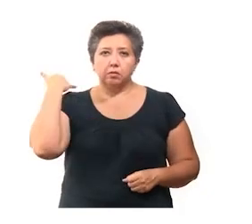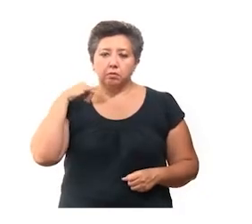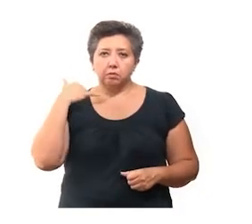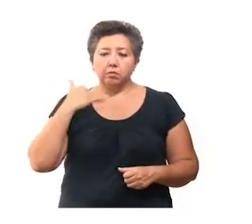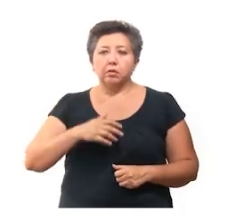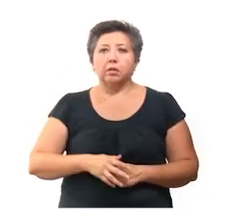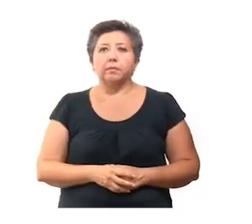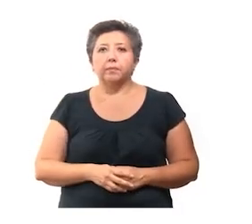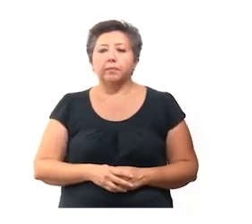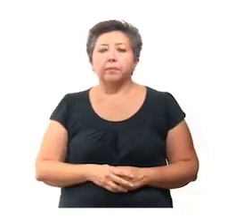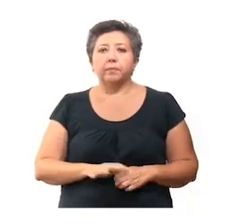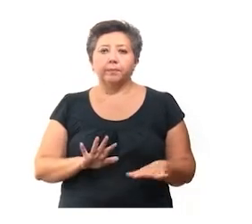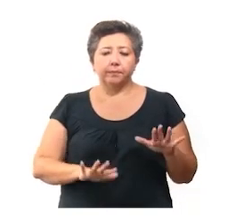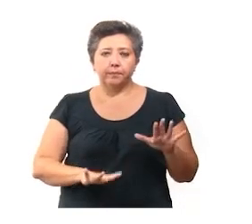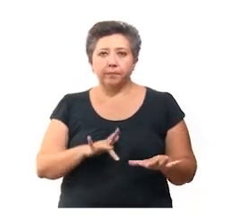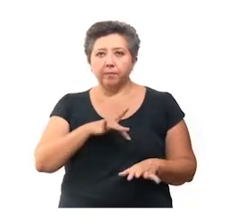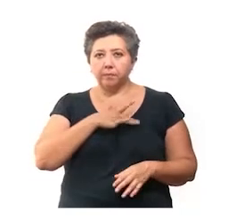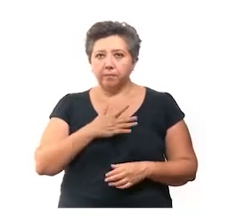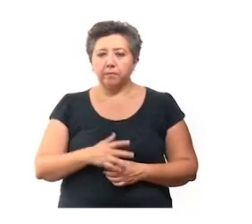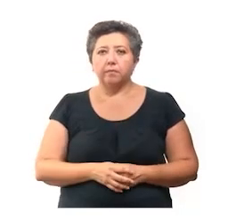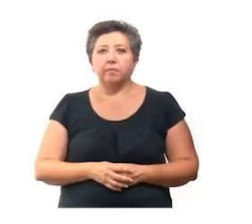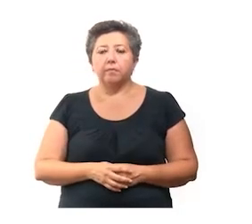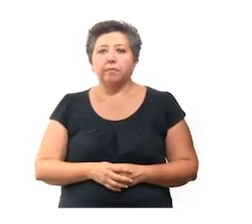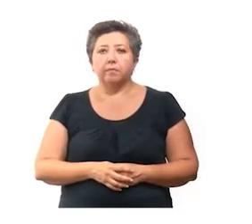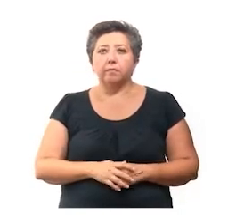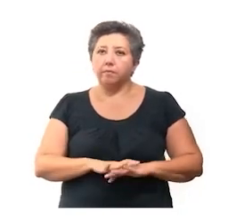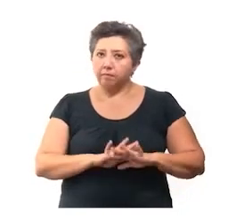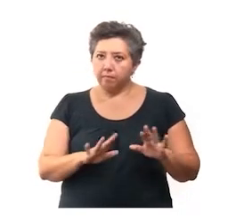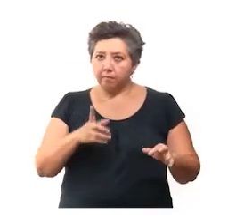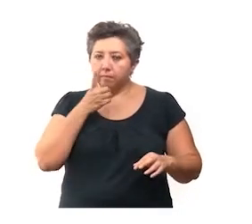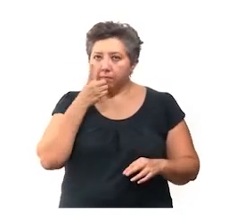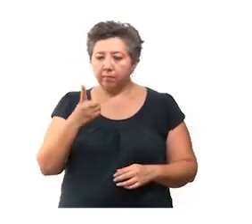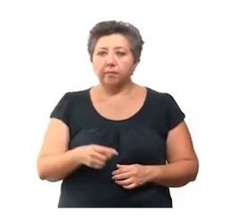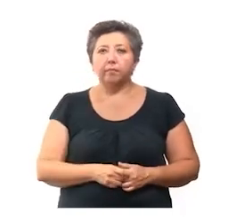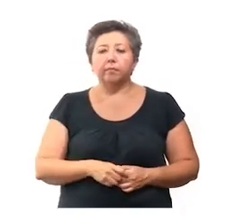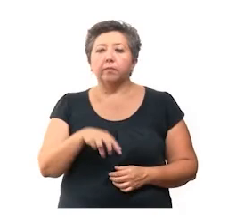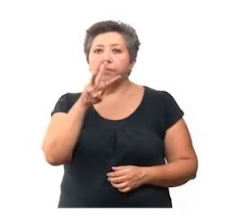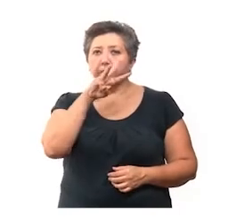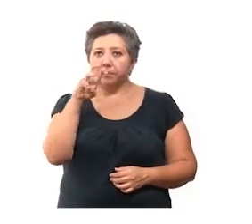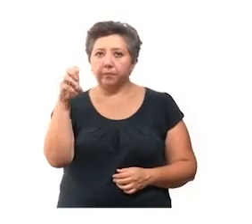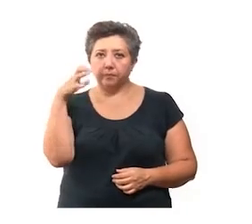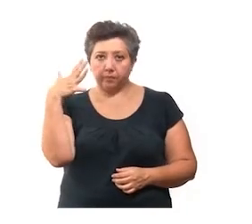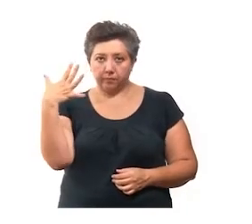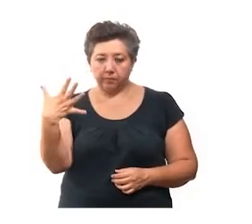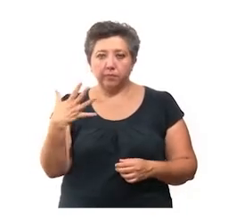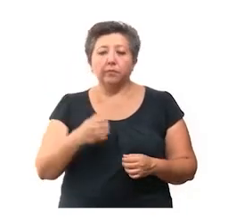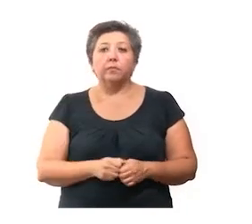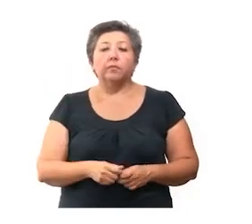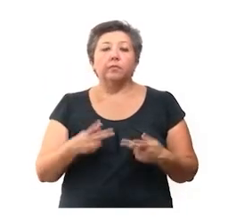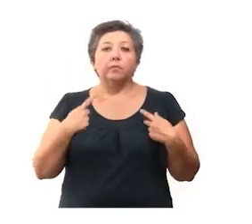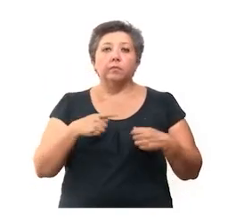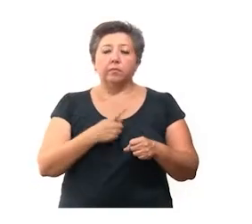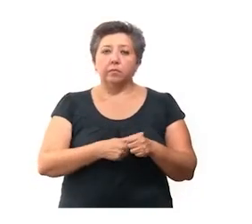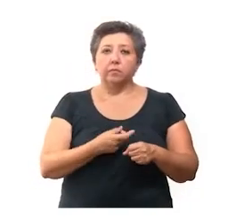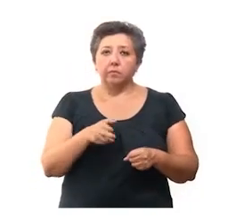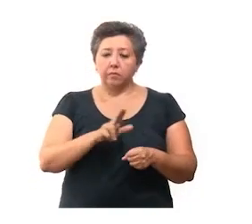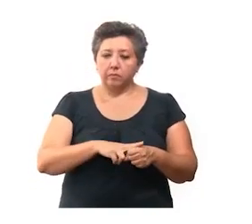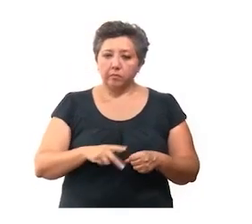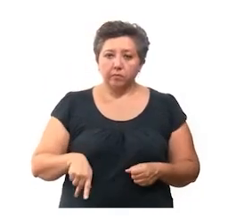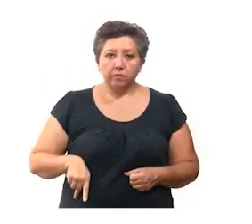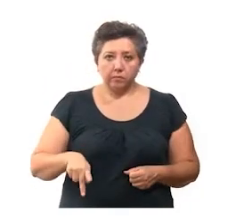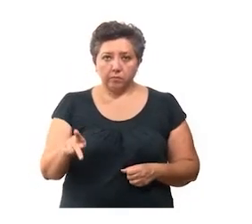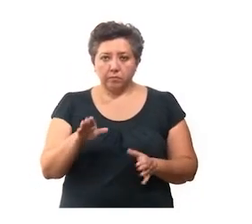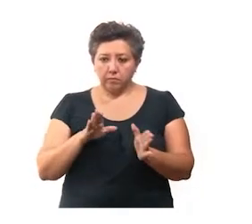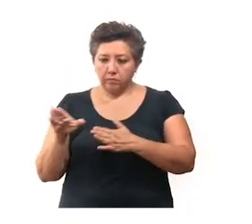Secretaría de Salud de Yucatán. Presentan síntomas leves. Como ya se mencionó, 305 de los casos positivos están en hospitales